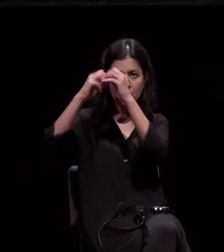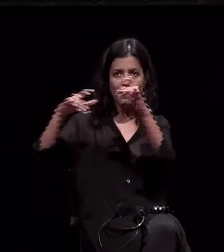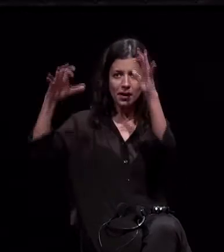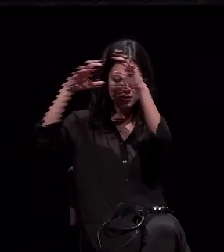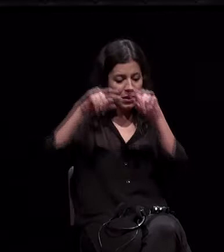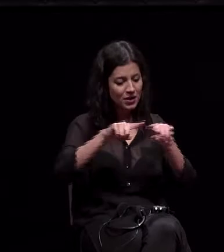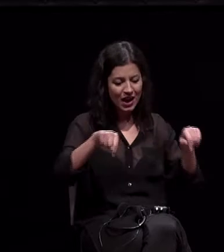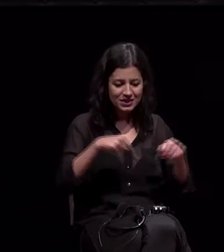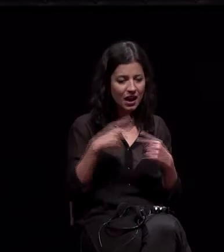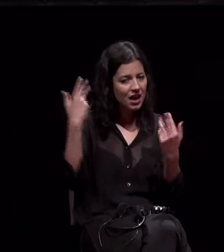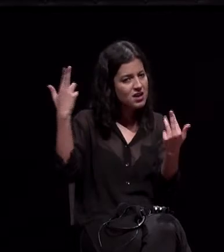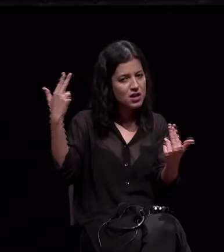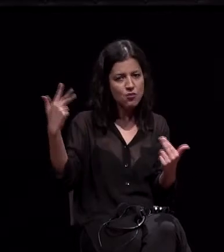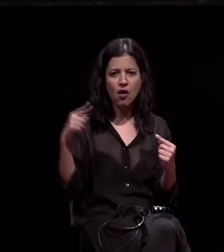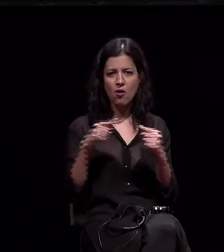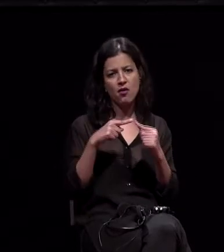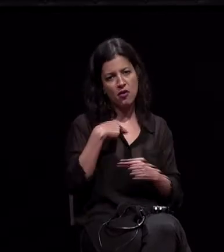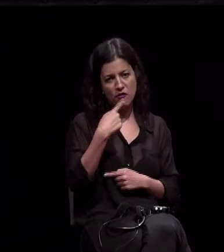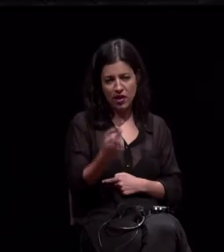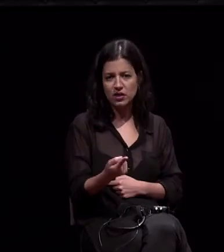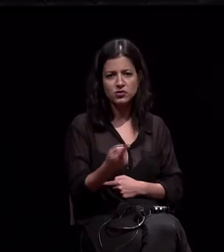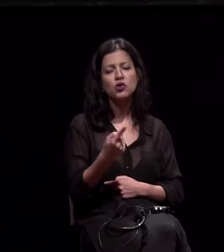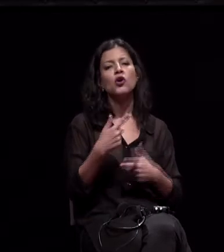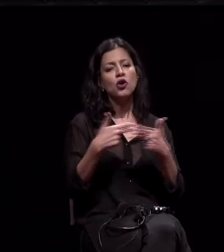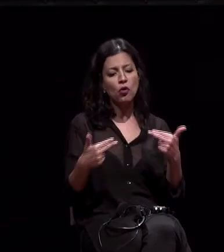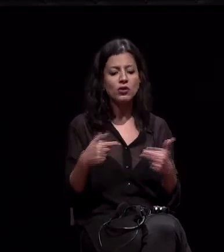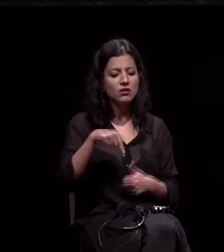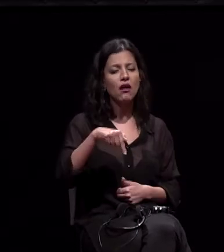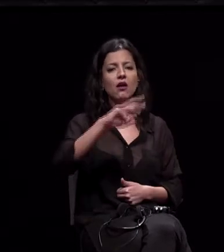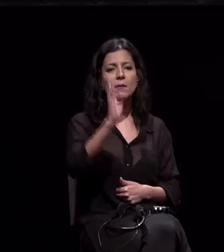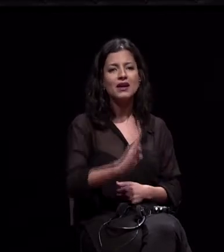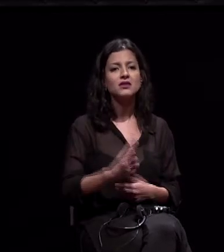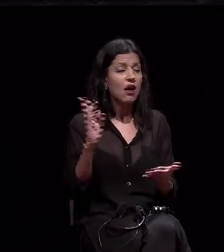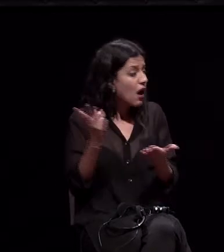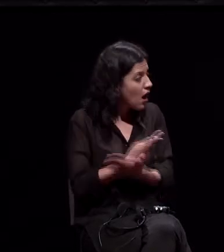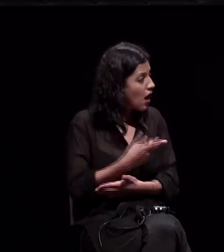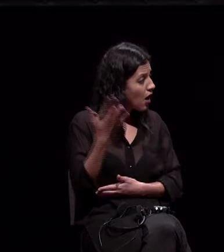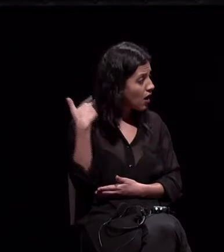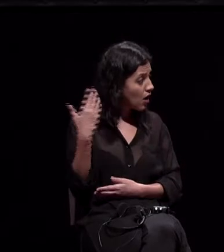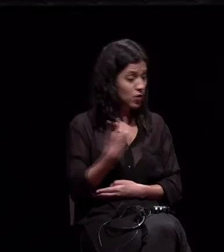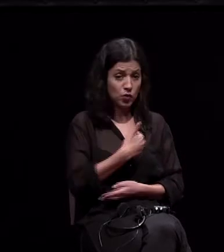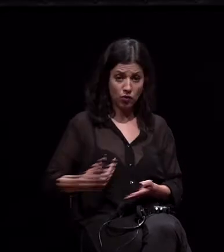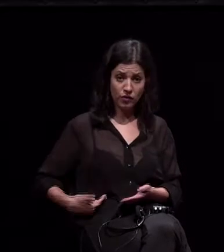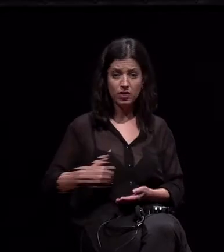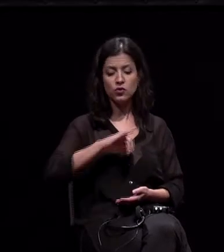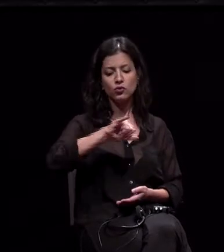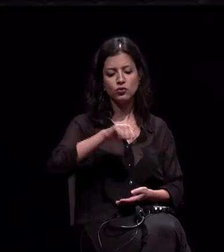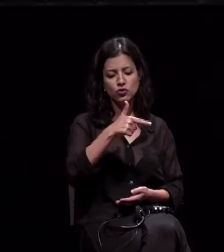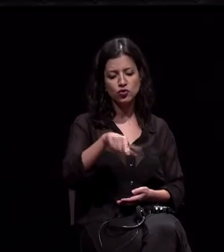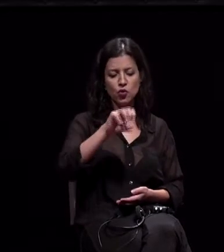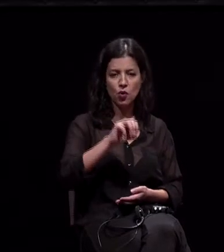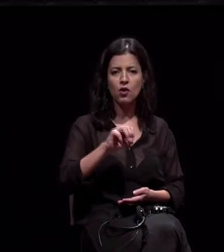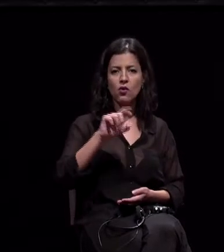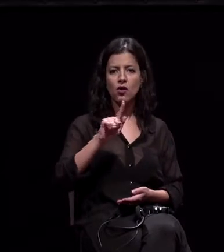y muy precisamente pensando en lo que pasó en Brasil durante esos 4 años del gobierno de João Goulart, que